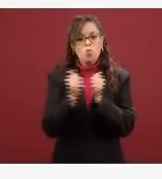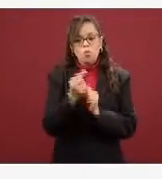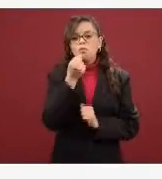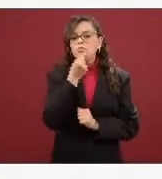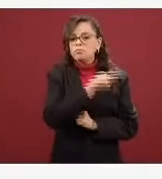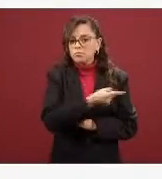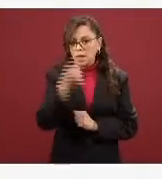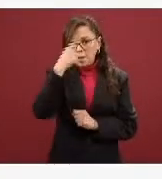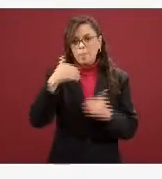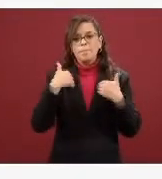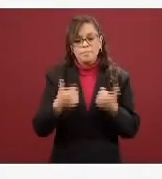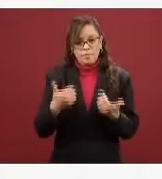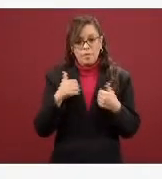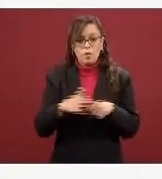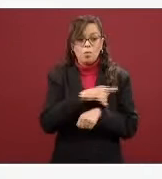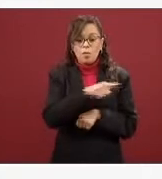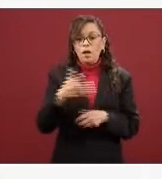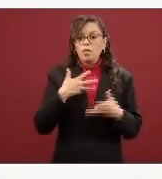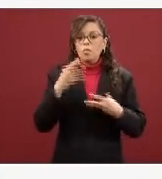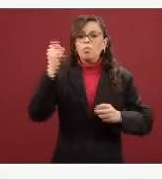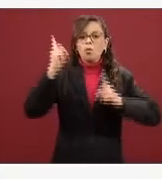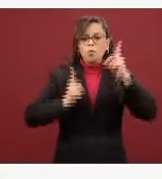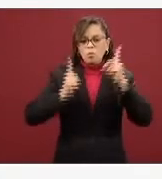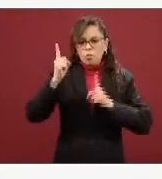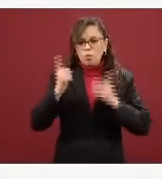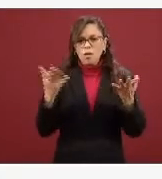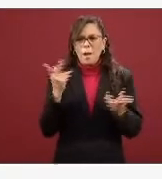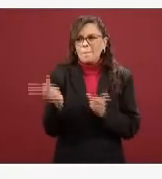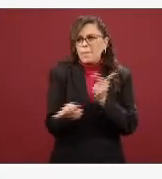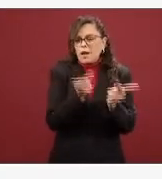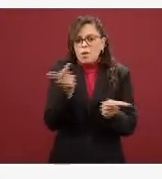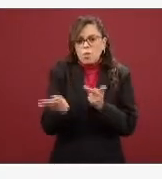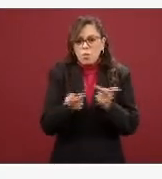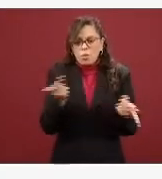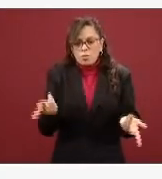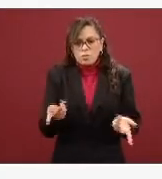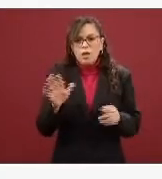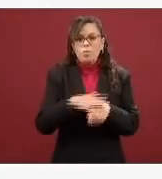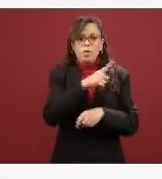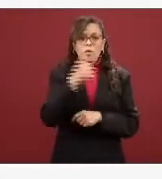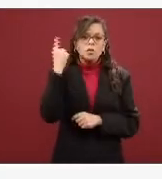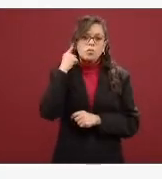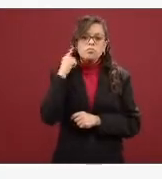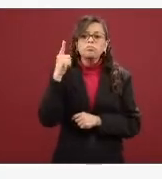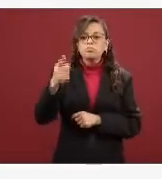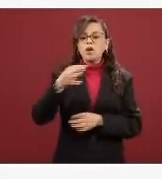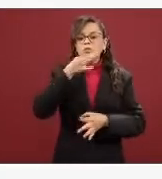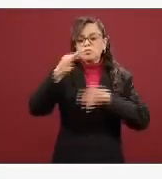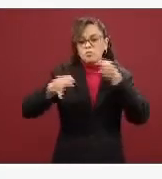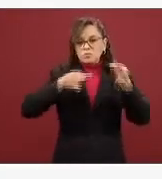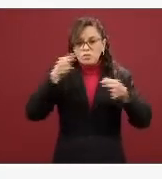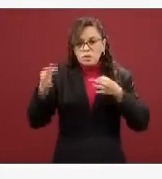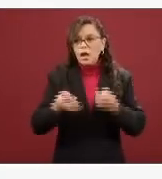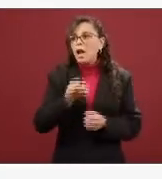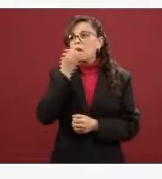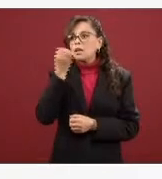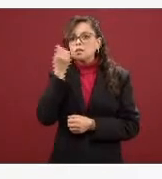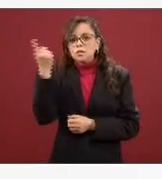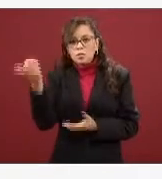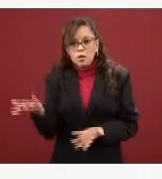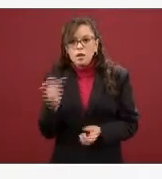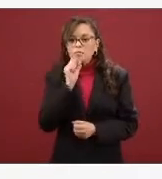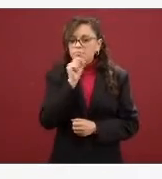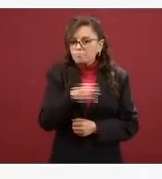seguramente tendrán muchas dudas, muchas preguntas sobre el tema, lo escuchan en las noticias, lo escuchan en la escuela e inclusive lo